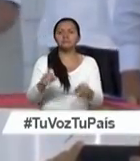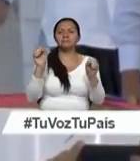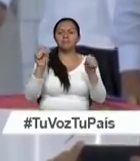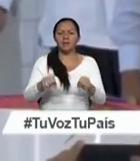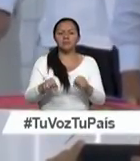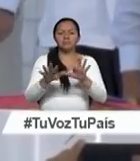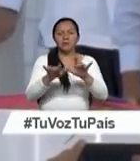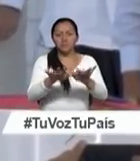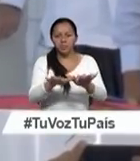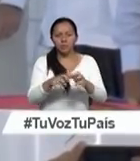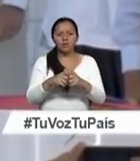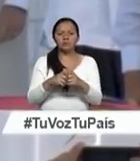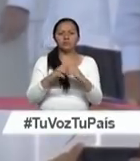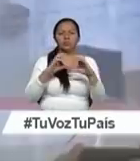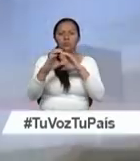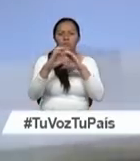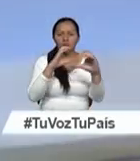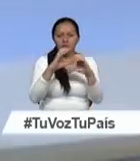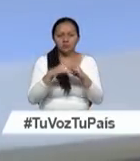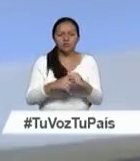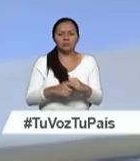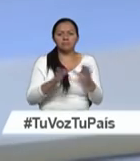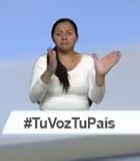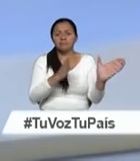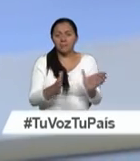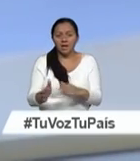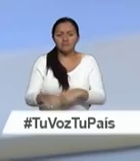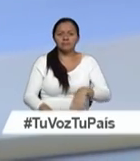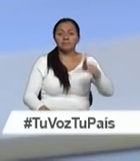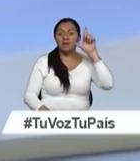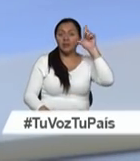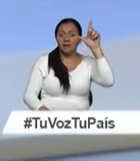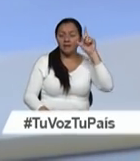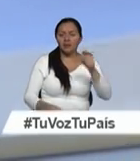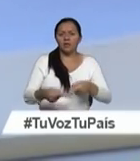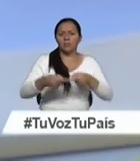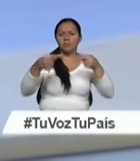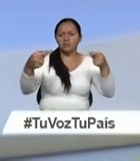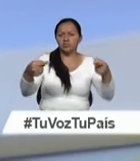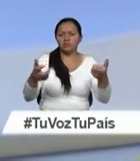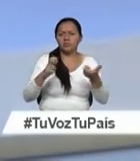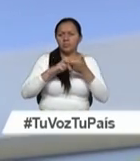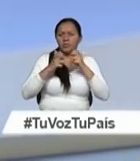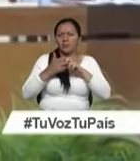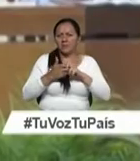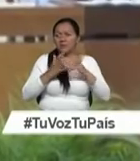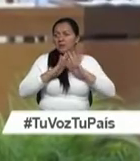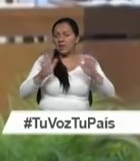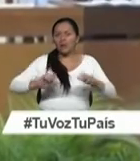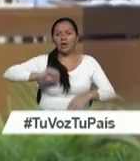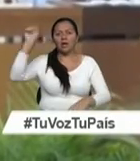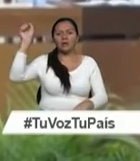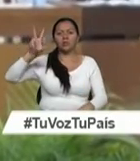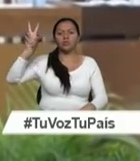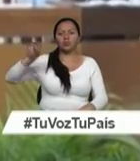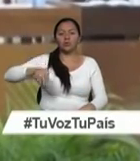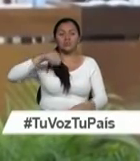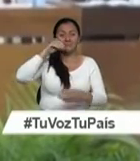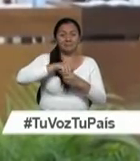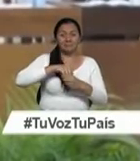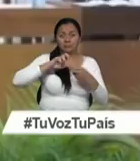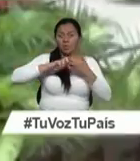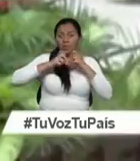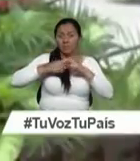la manipulación mediática y el accionar de líderes opositores al proceso, en un país que vive una guerra interna de más